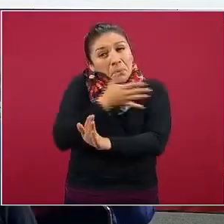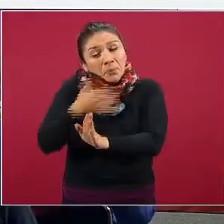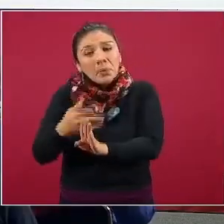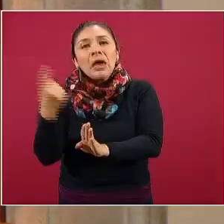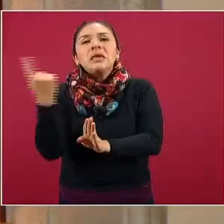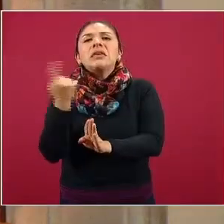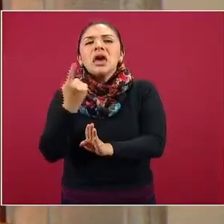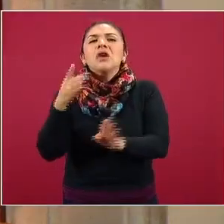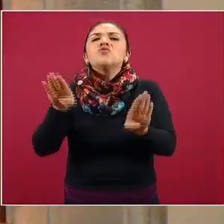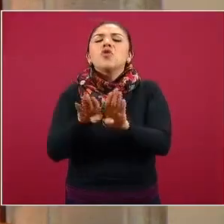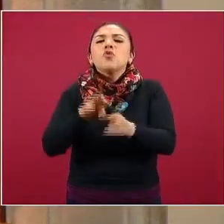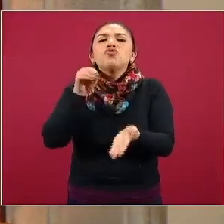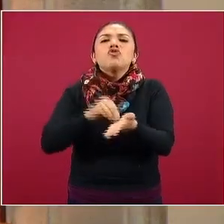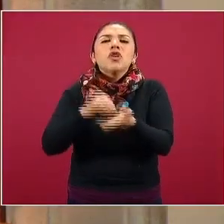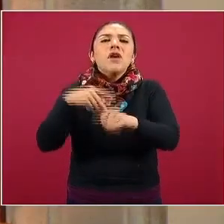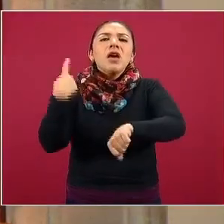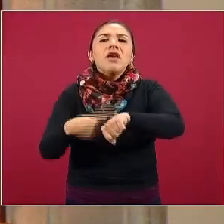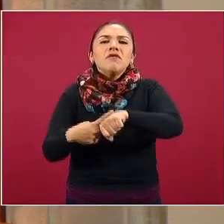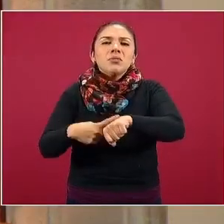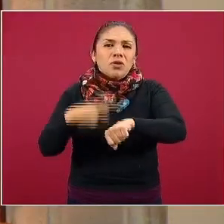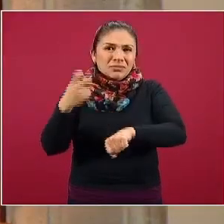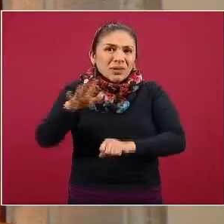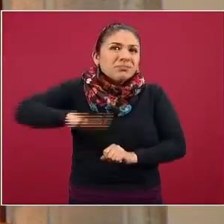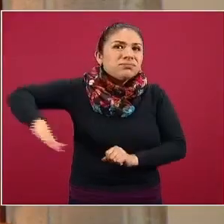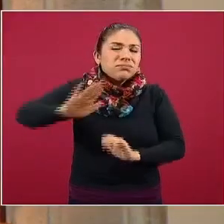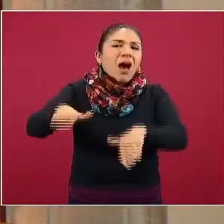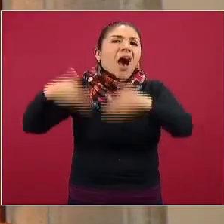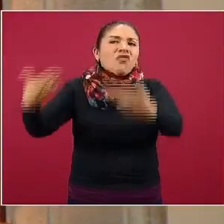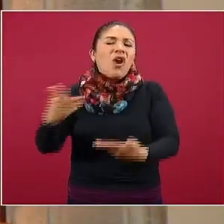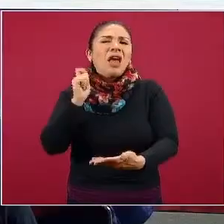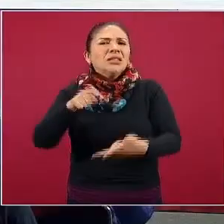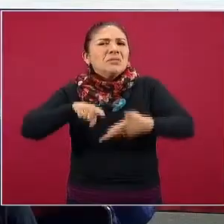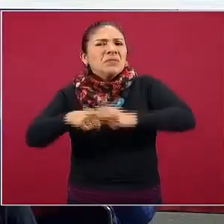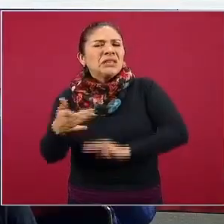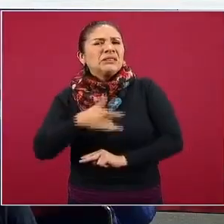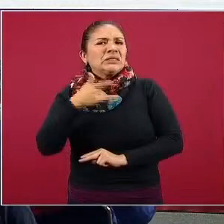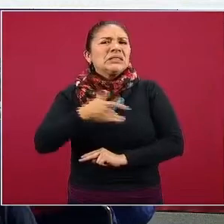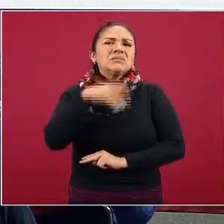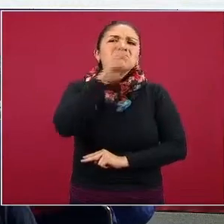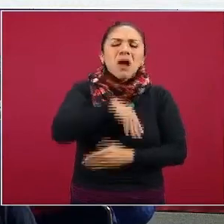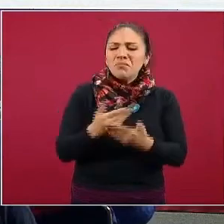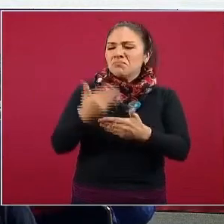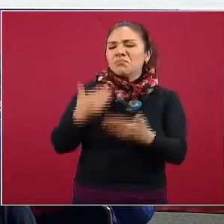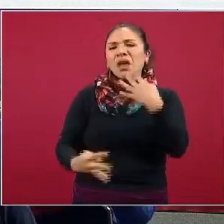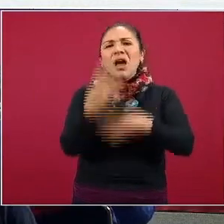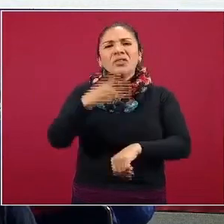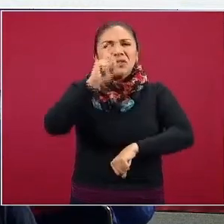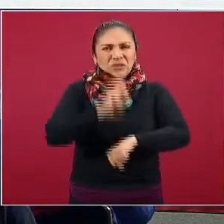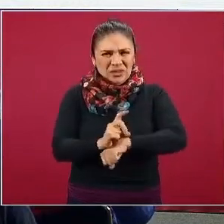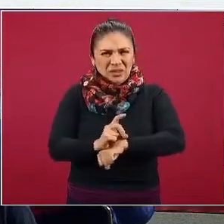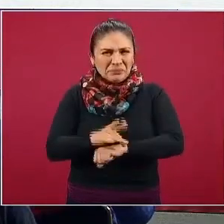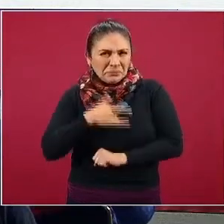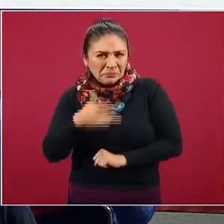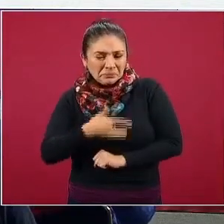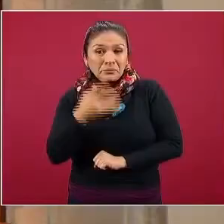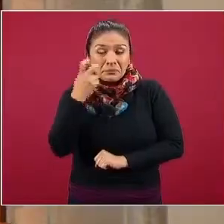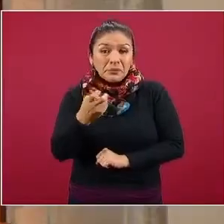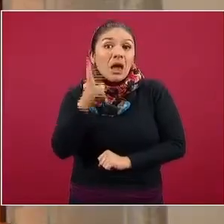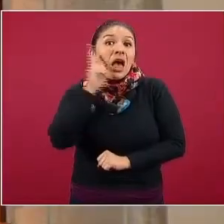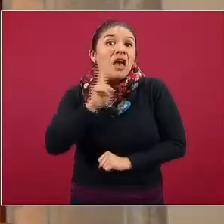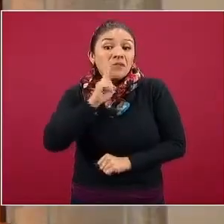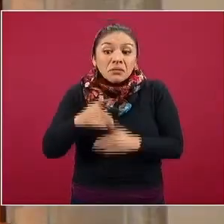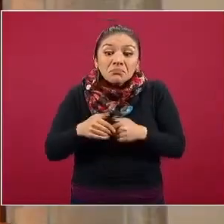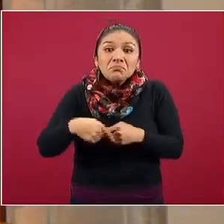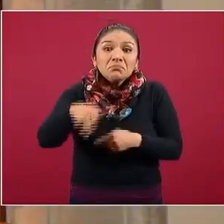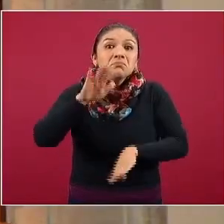a los casos activos de la enfermedad, es decir, aquellos que iniciaron con signos y síntomas en los últimos 14 días. Vamos a ver también